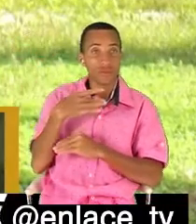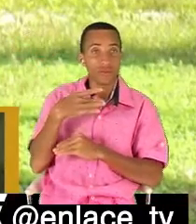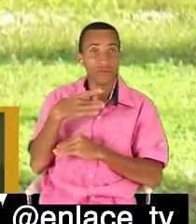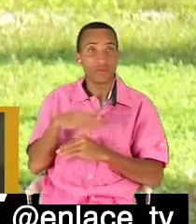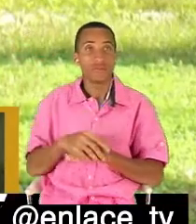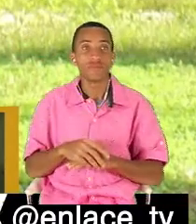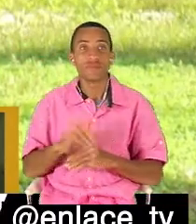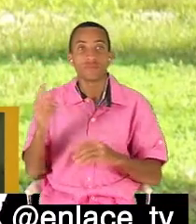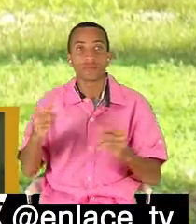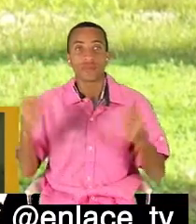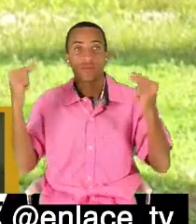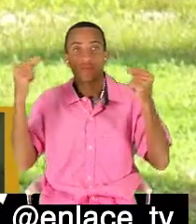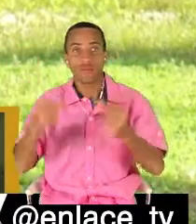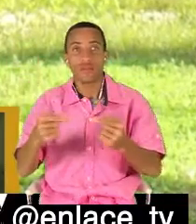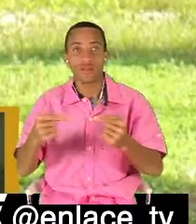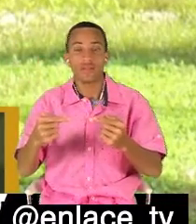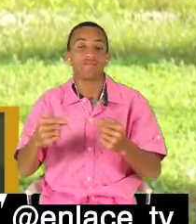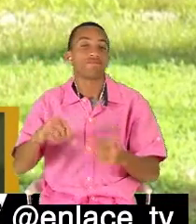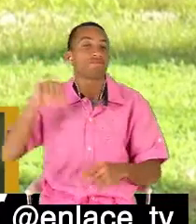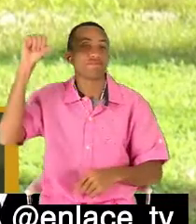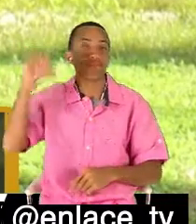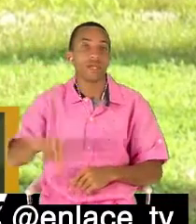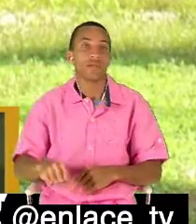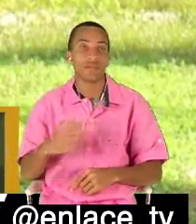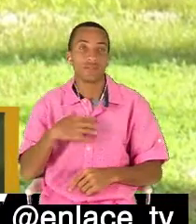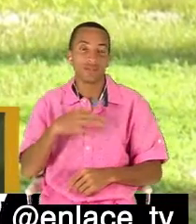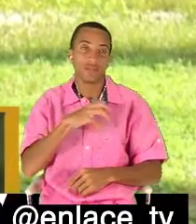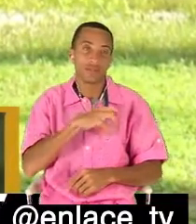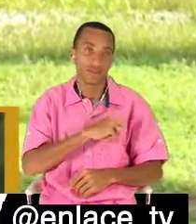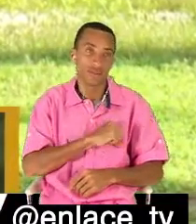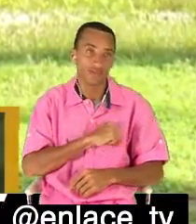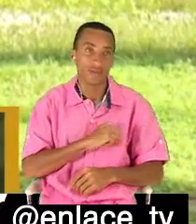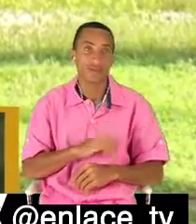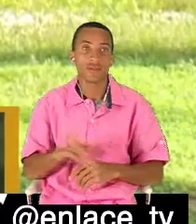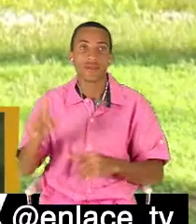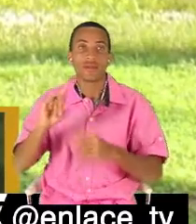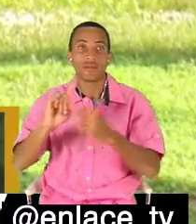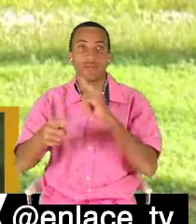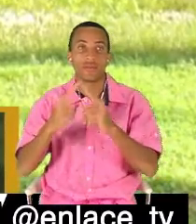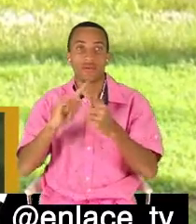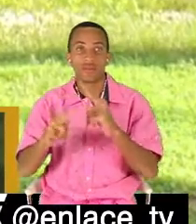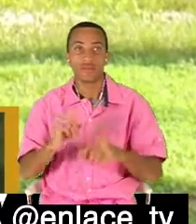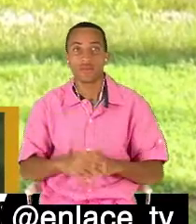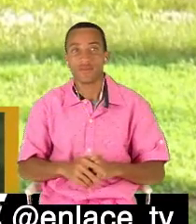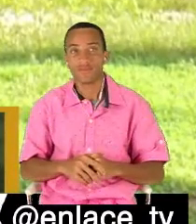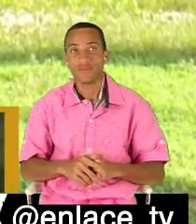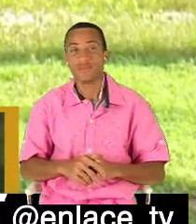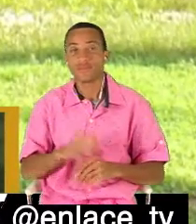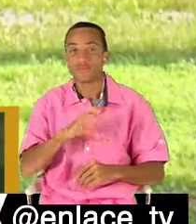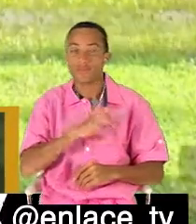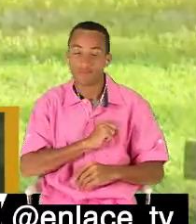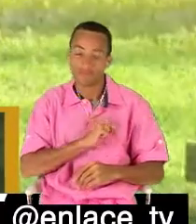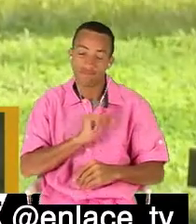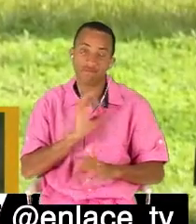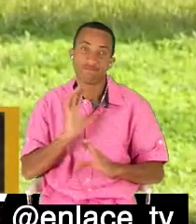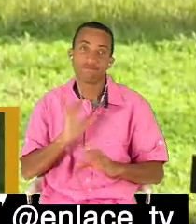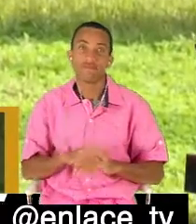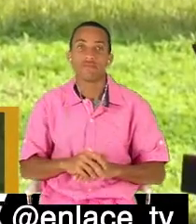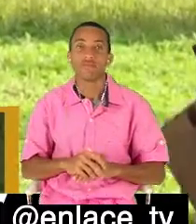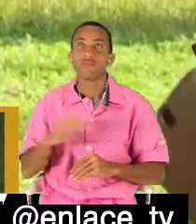en las finales le fue mal y yo quedé triste porque él es mi amigo, entonces quedé triste. Desde